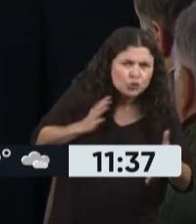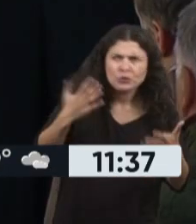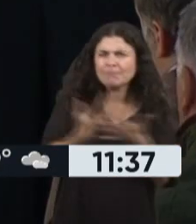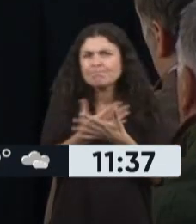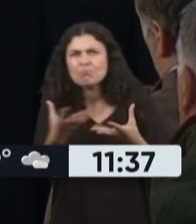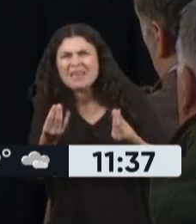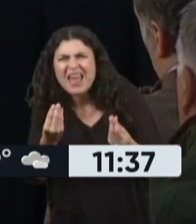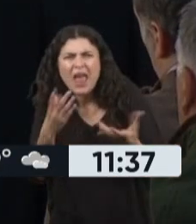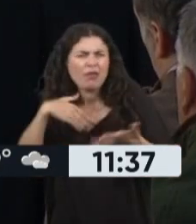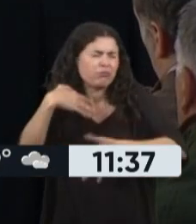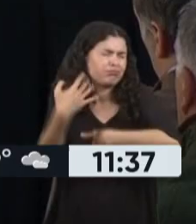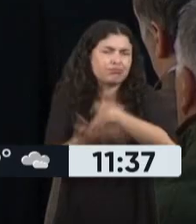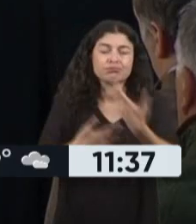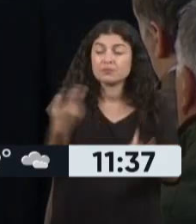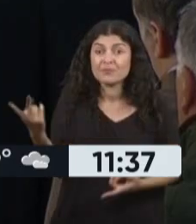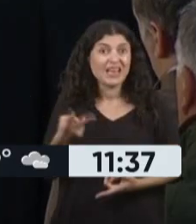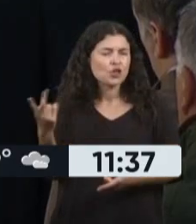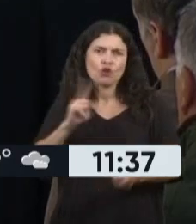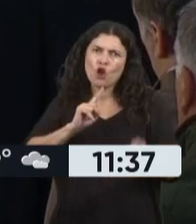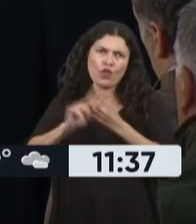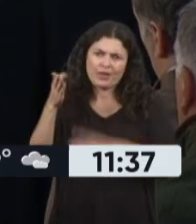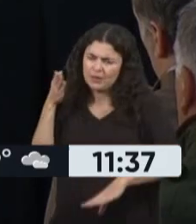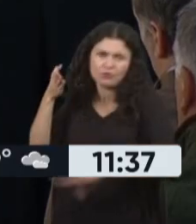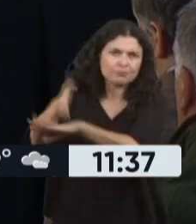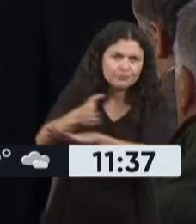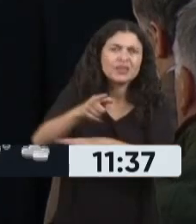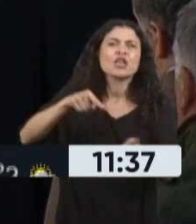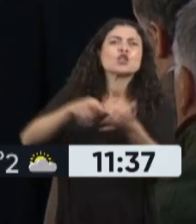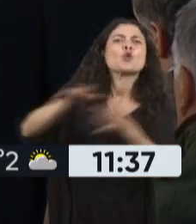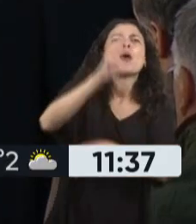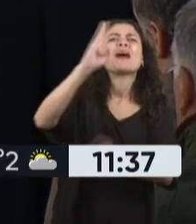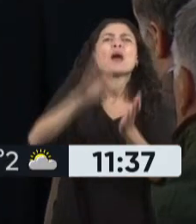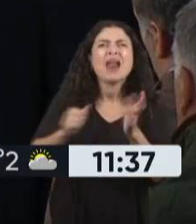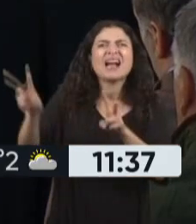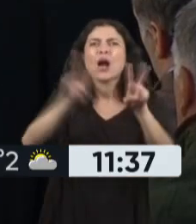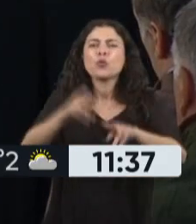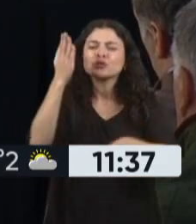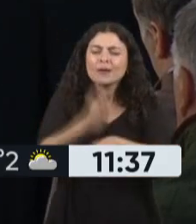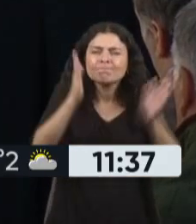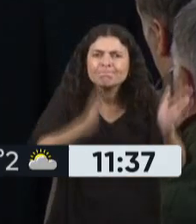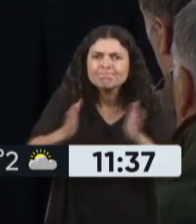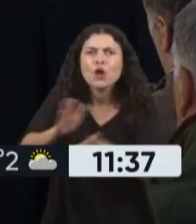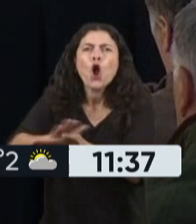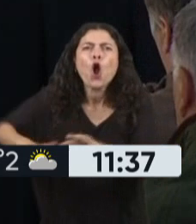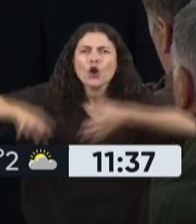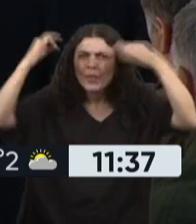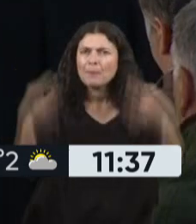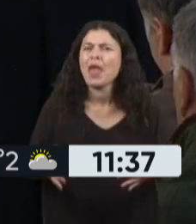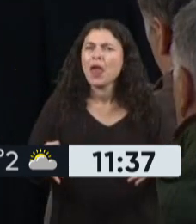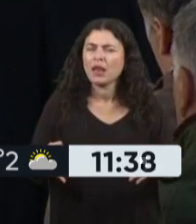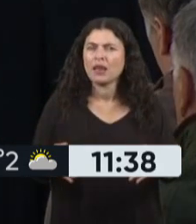parecía un caos. Ellos fueron a poner orden. Y no solo eso, sino que